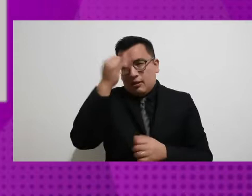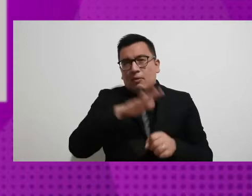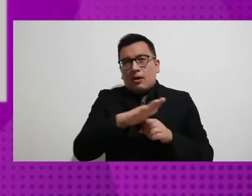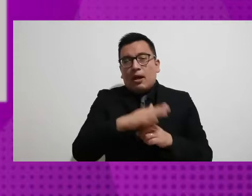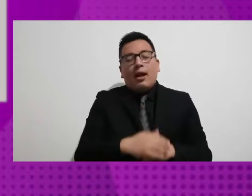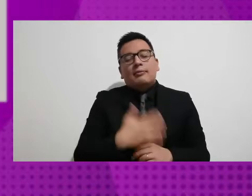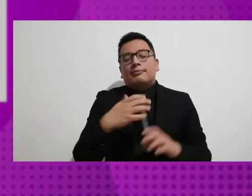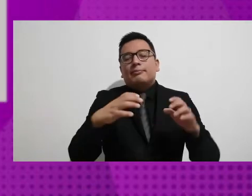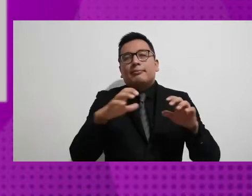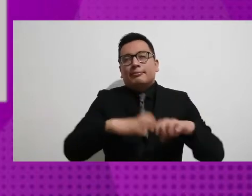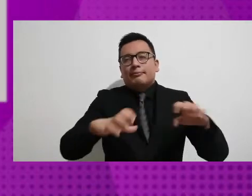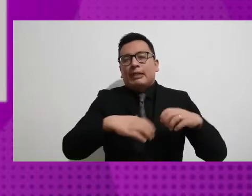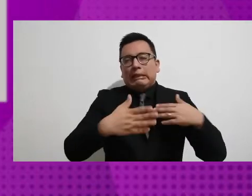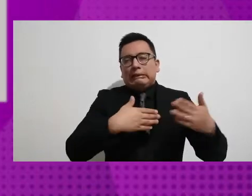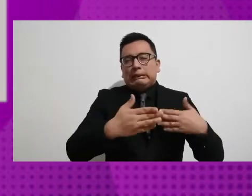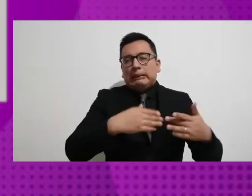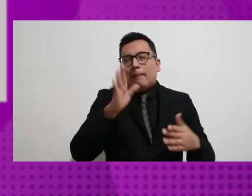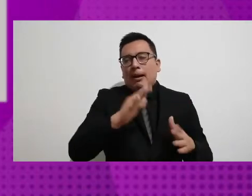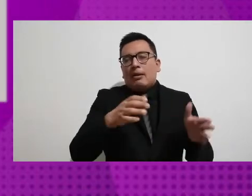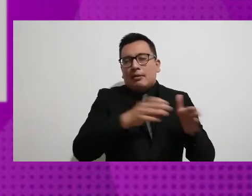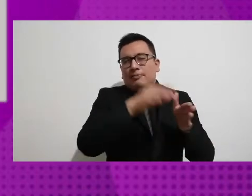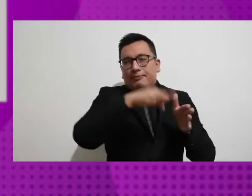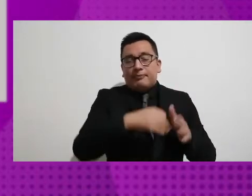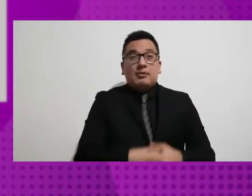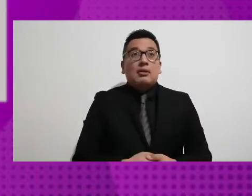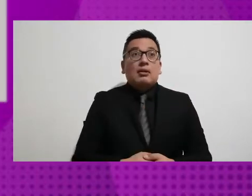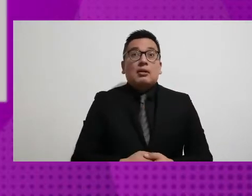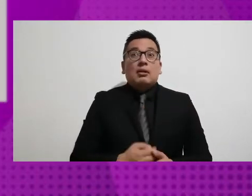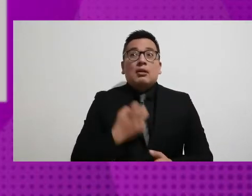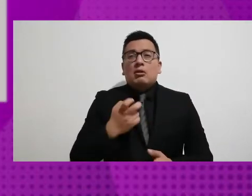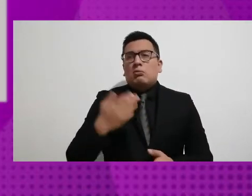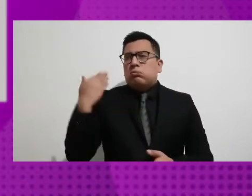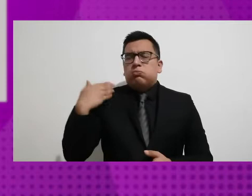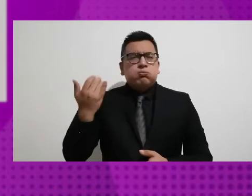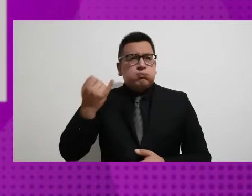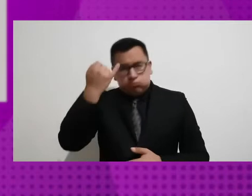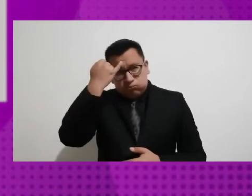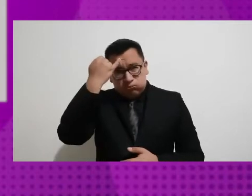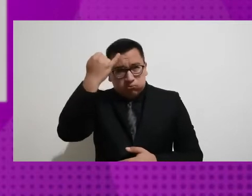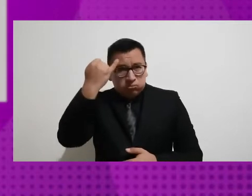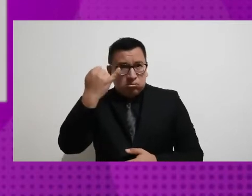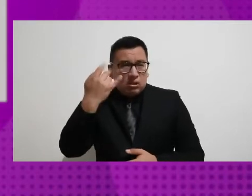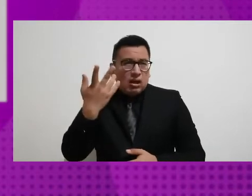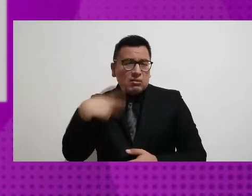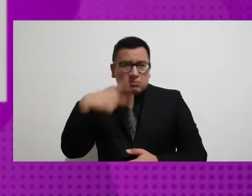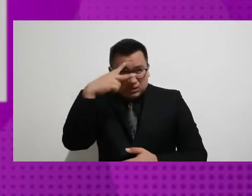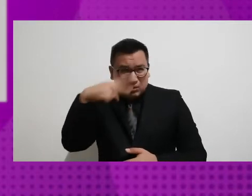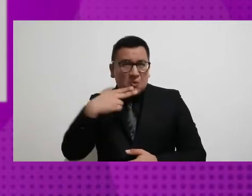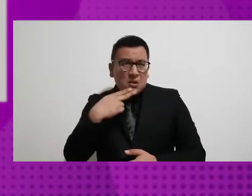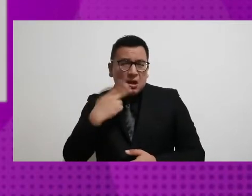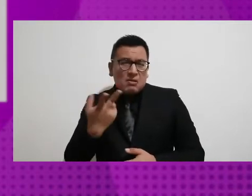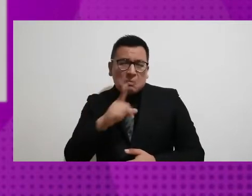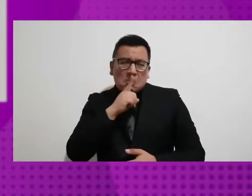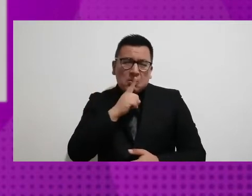sido el tema de la urna electrónica. A nivel federal pues no se tenía contemplado, o si bien